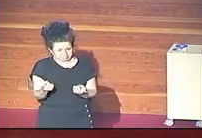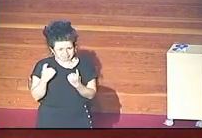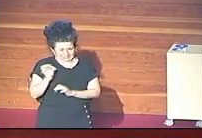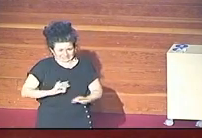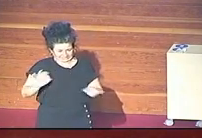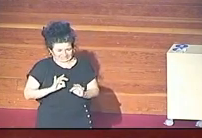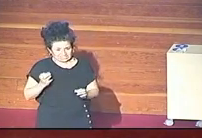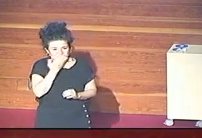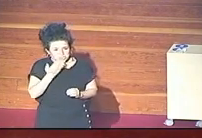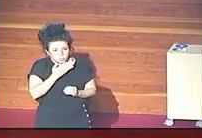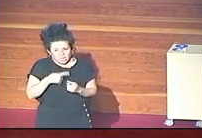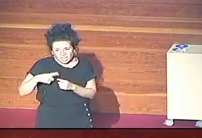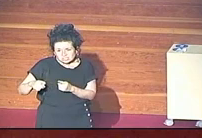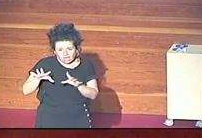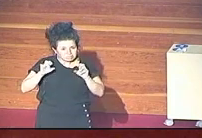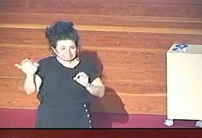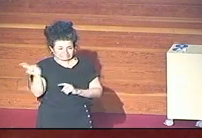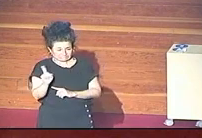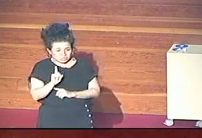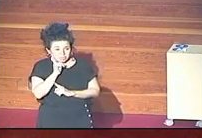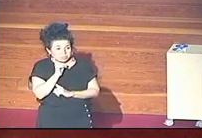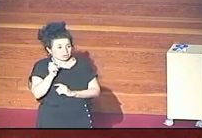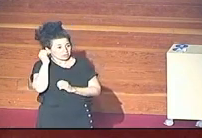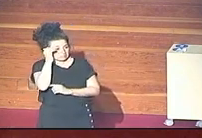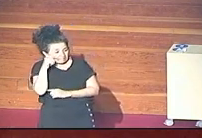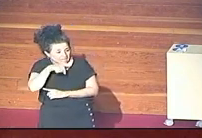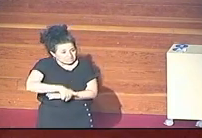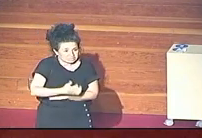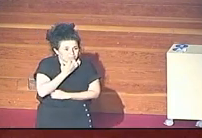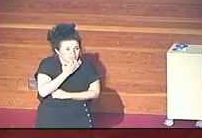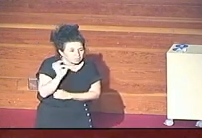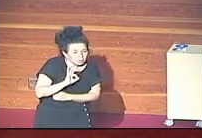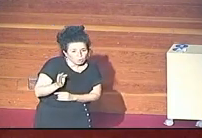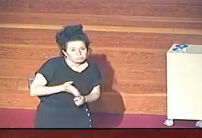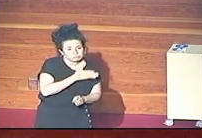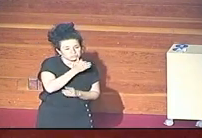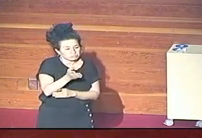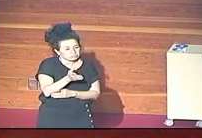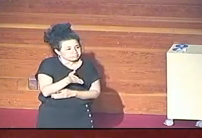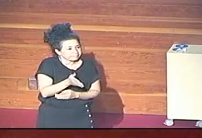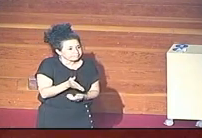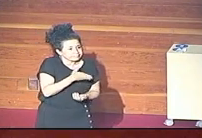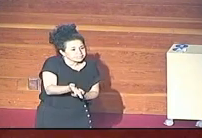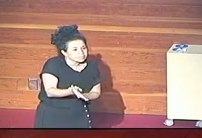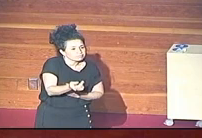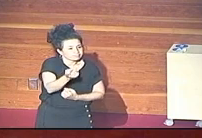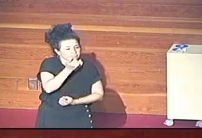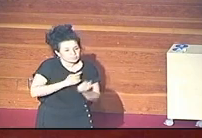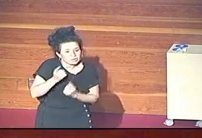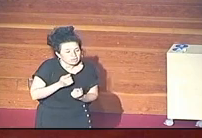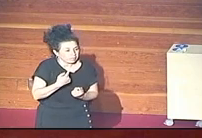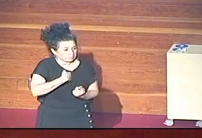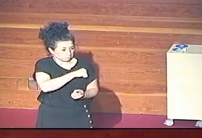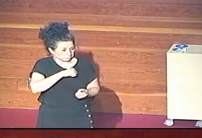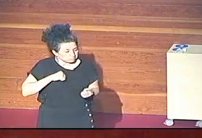sino que bueno pues a través de charlas como esta o porque nos hemos ido informando por nuestra cuenta